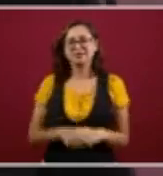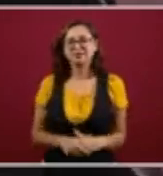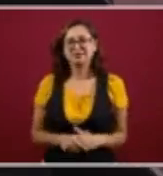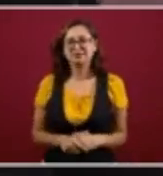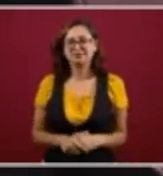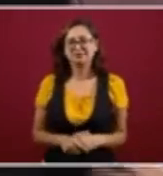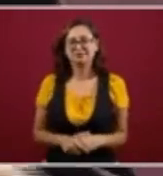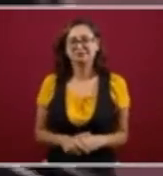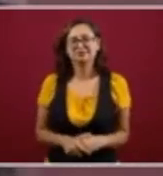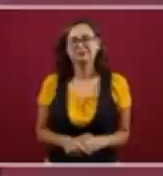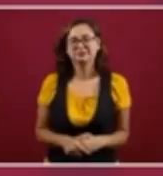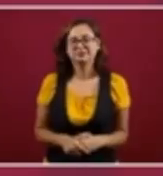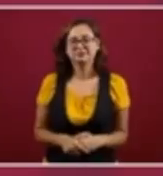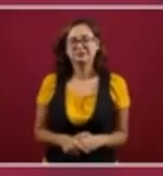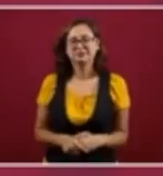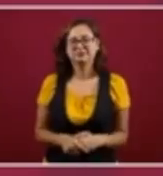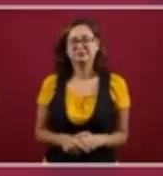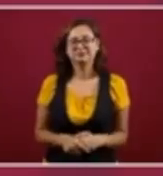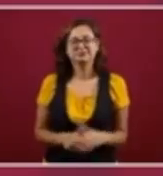¿Qué quieren